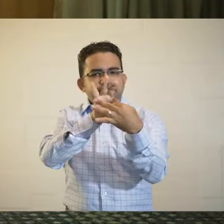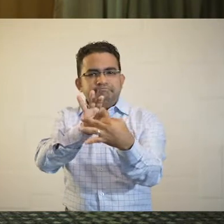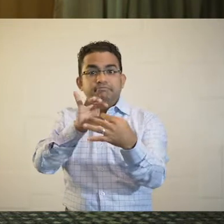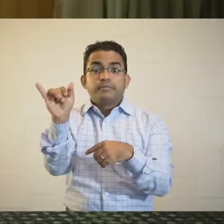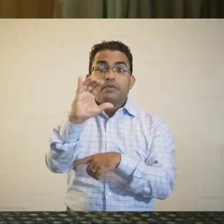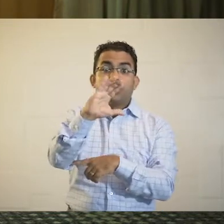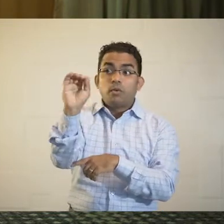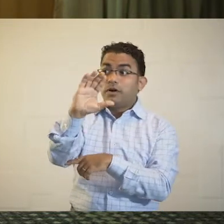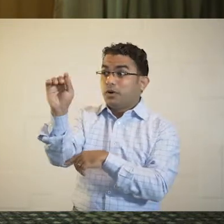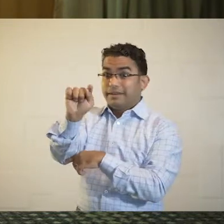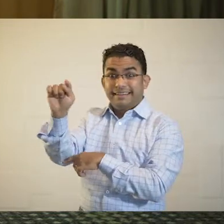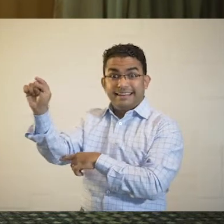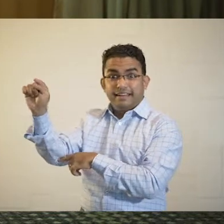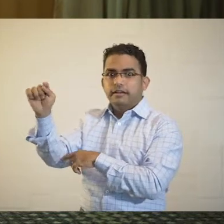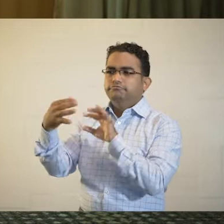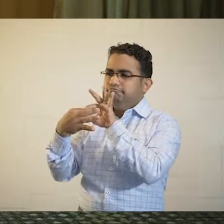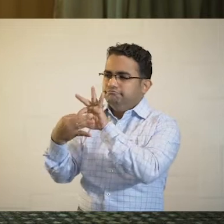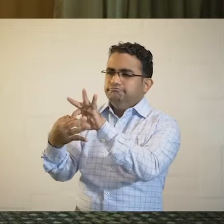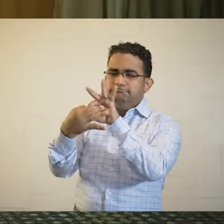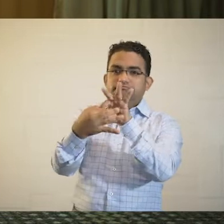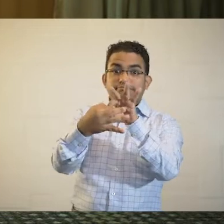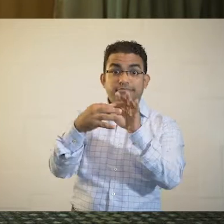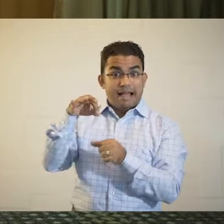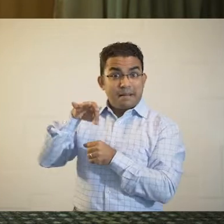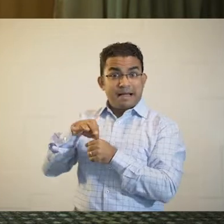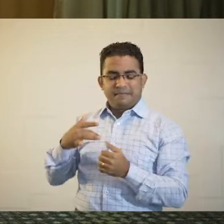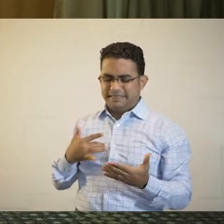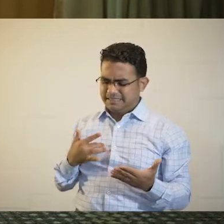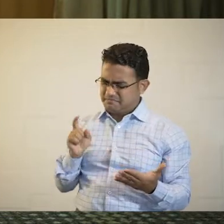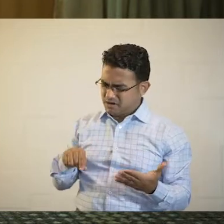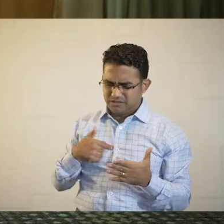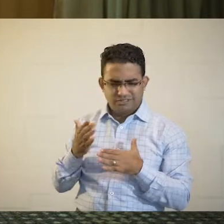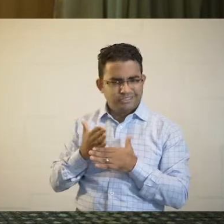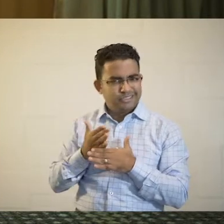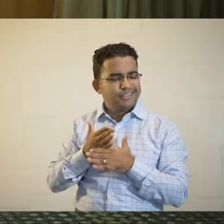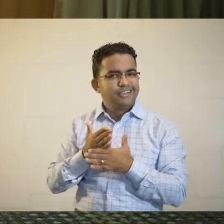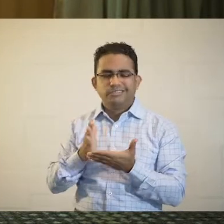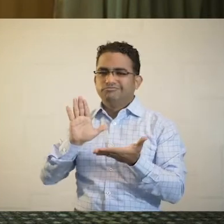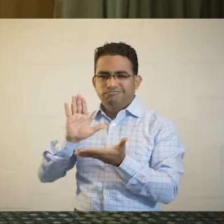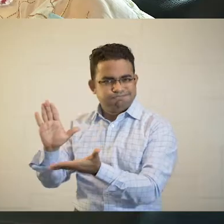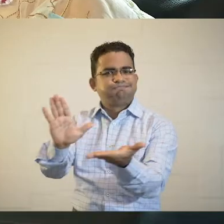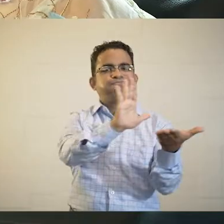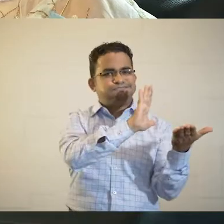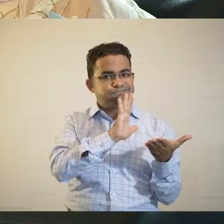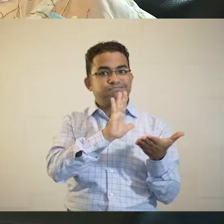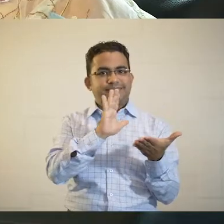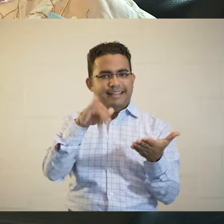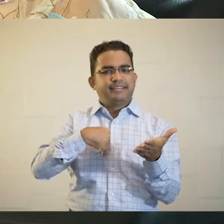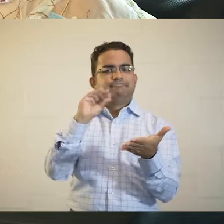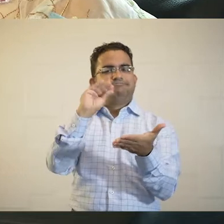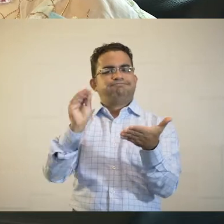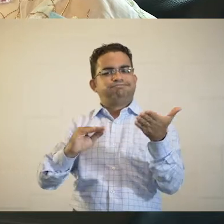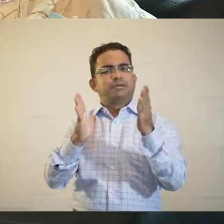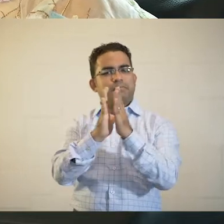y con las entidades que las representan, se sienten el deber de compartirlas. Desde